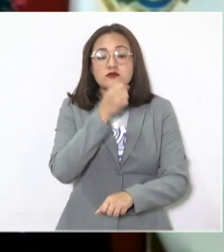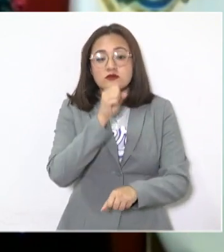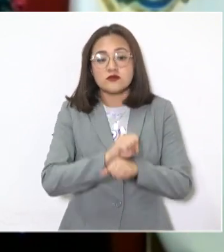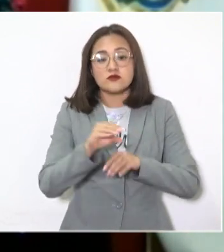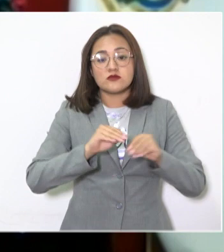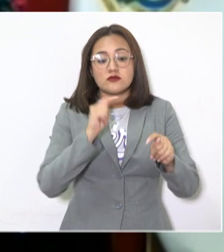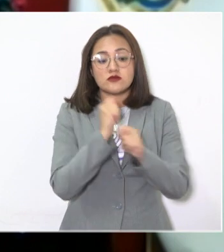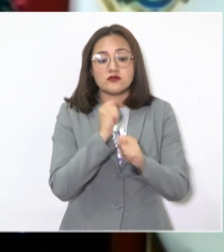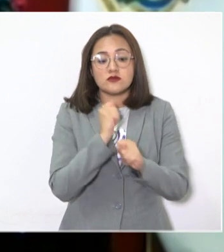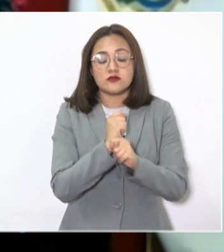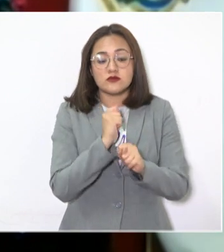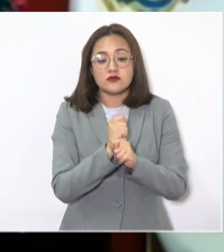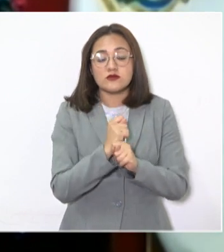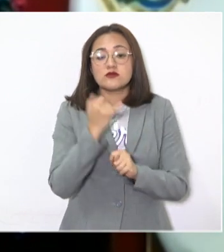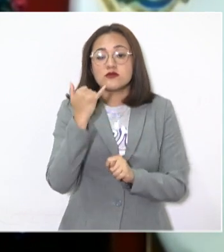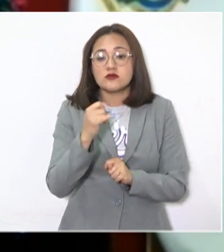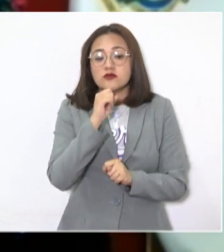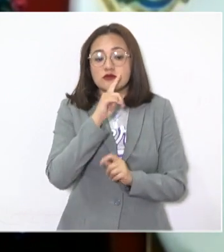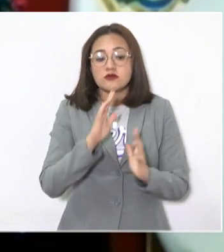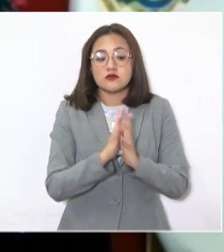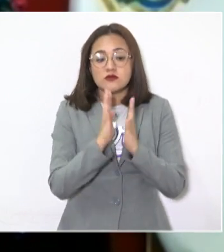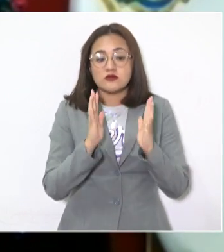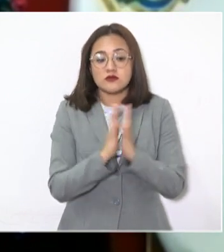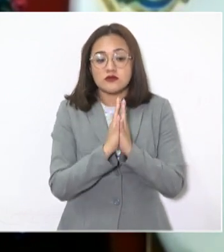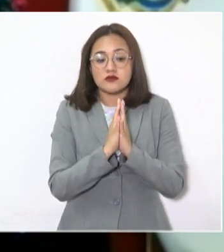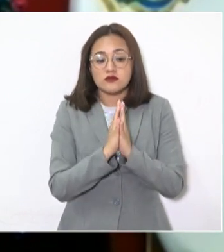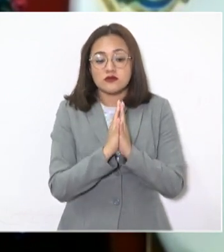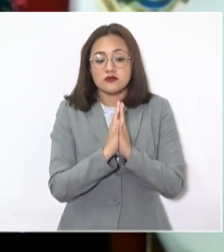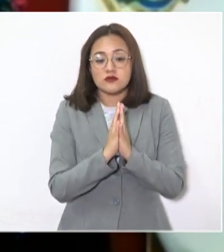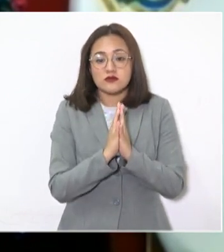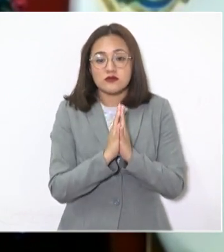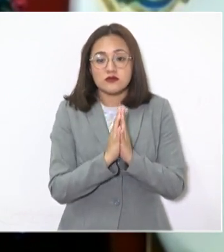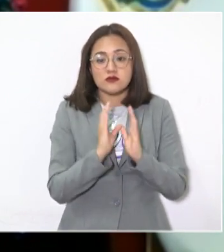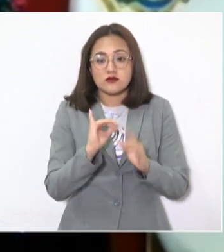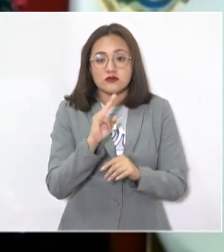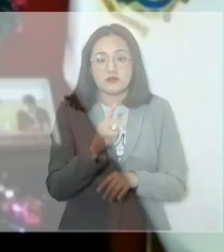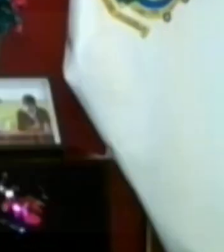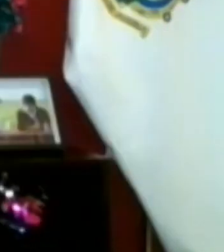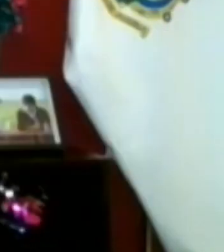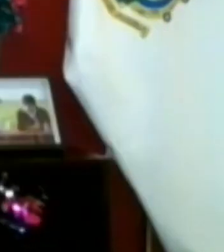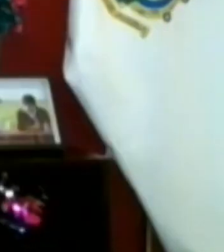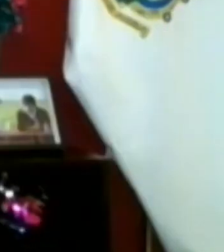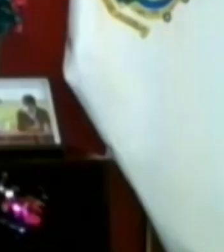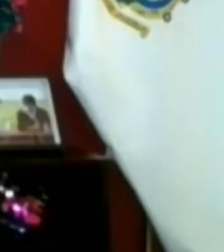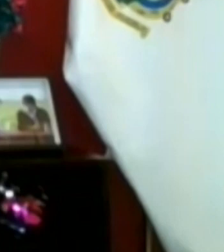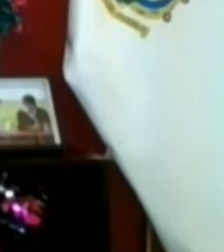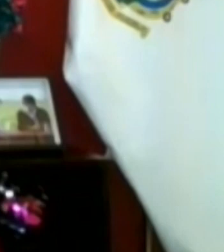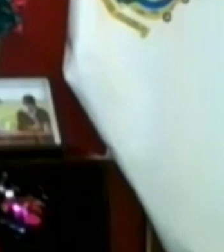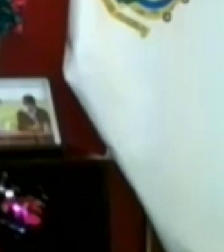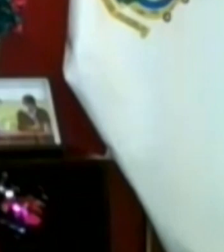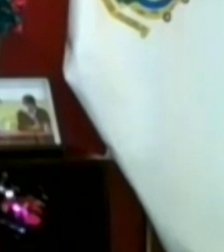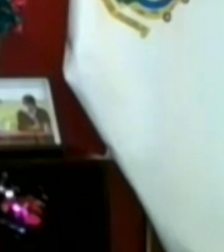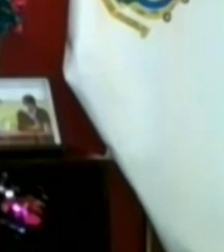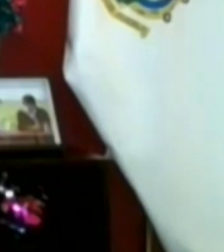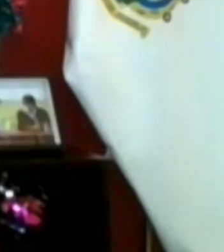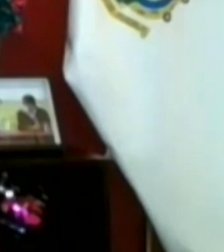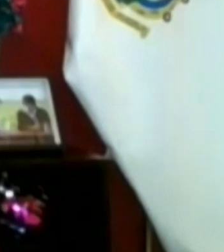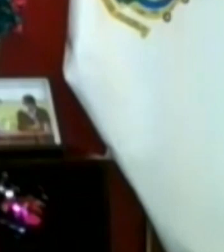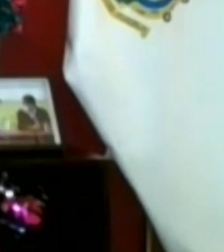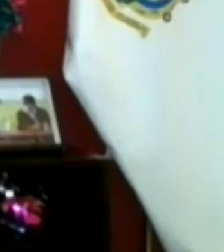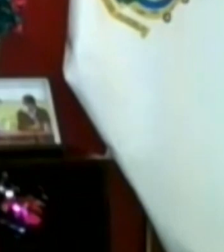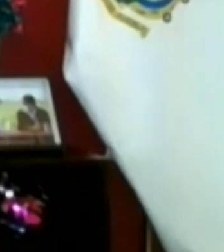de Movilidad y Transporte y en los que también participan Protección Civil del Estado y la Secretaría de Seguridad Pública,